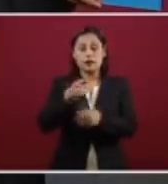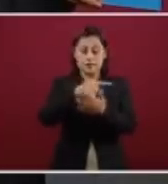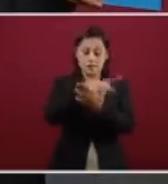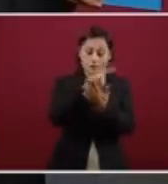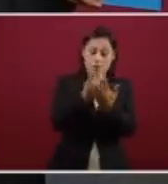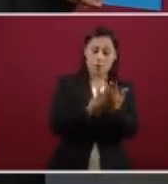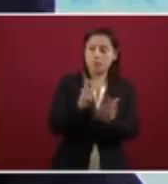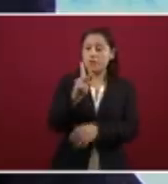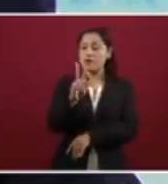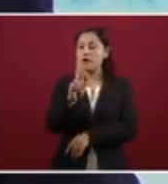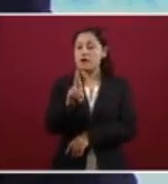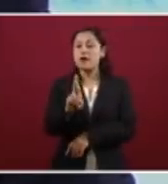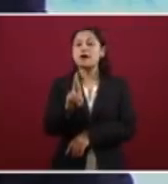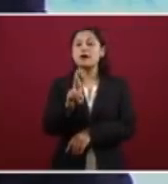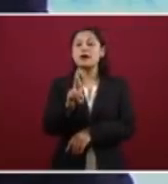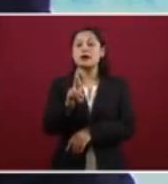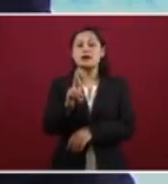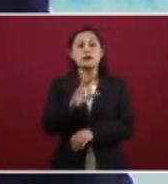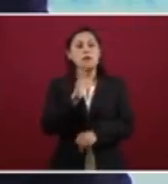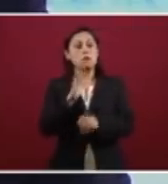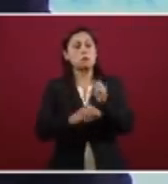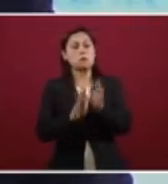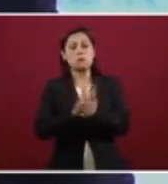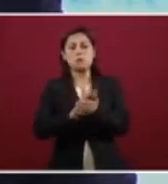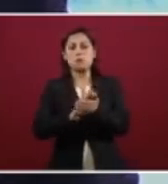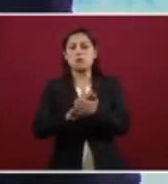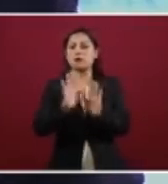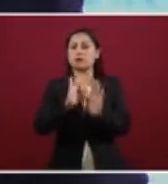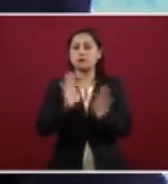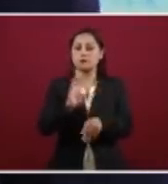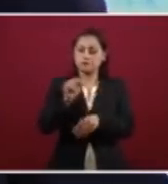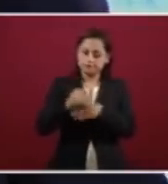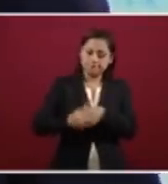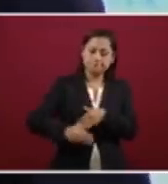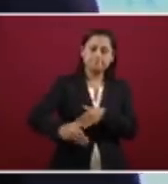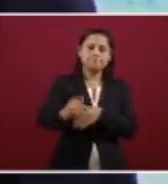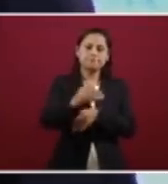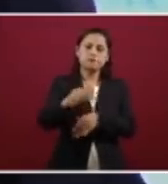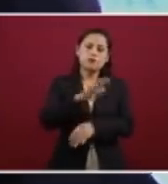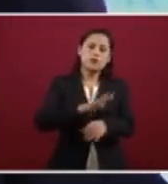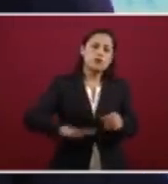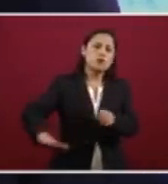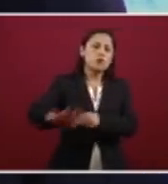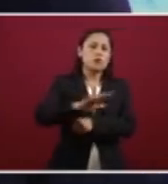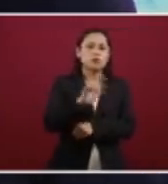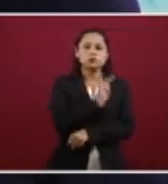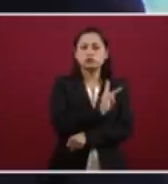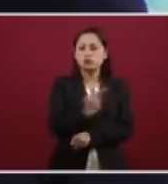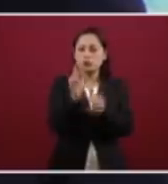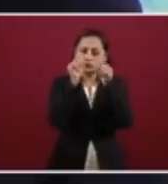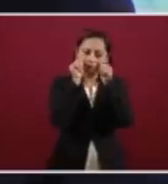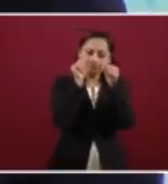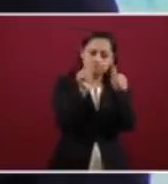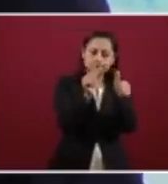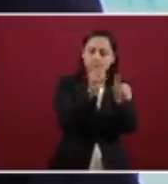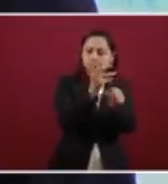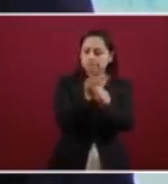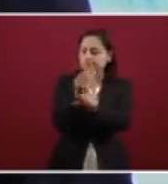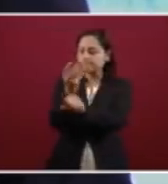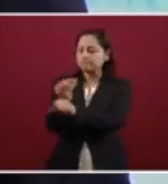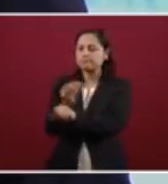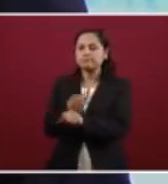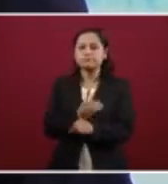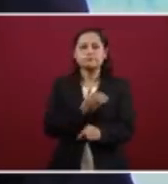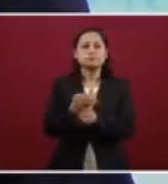que se acaba, hasta que todas las familias y comunidades afectadas sean atendidas, podemos decir que concluye